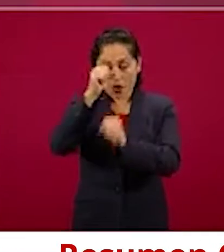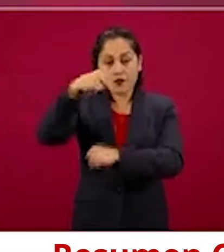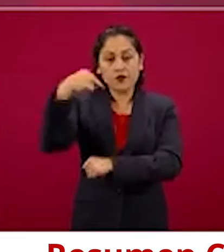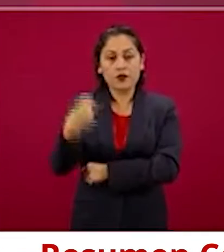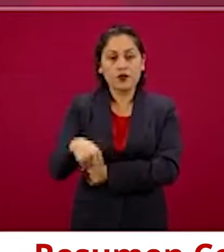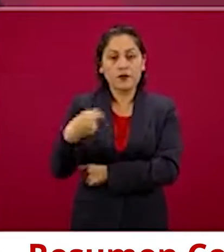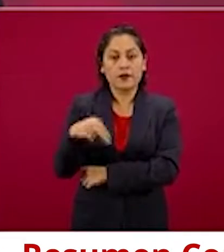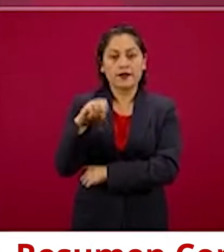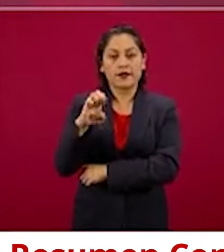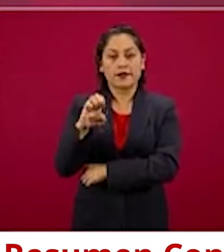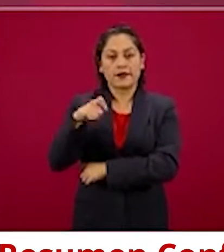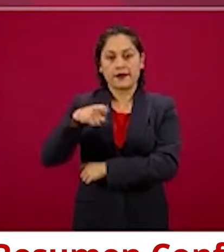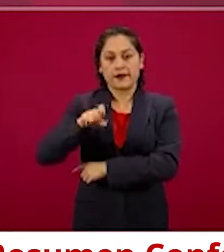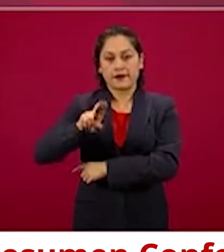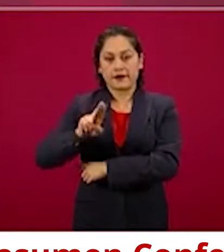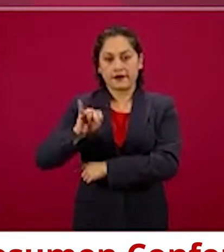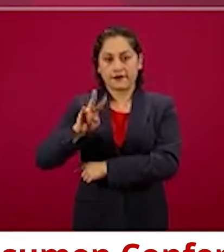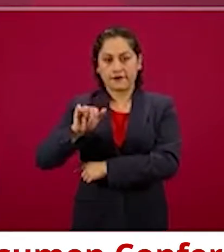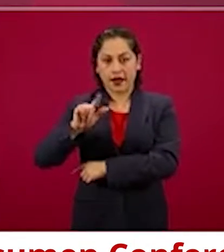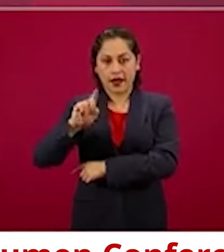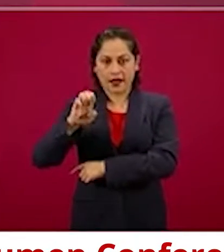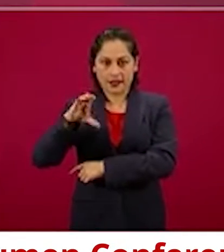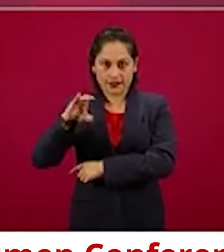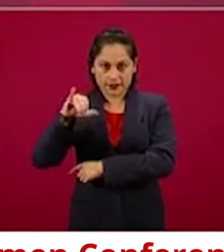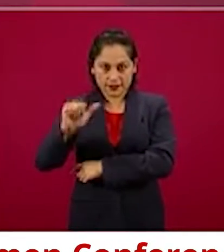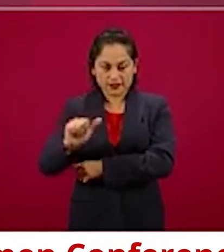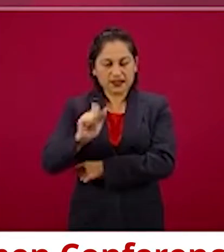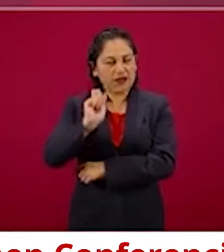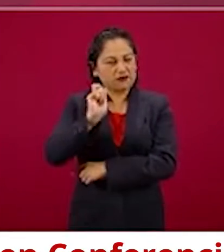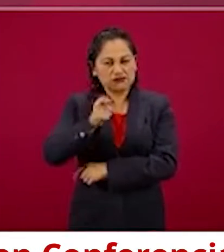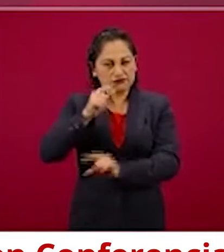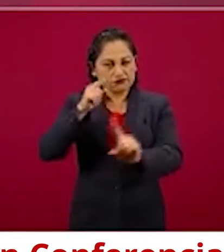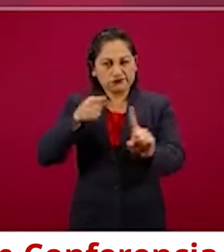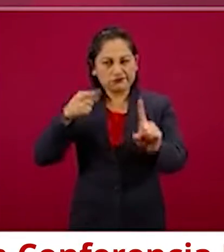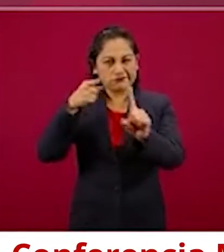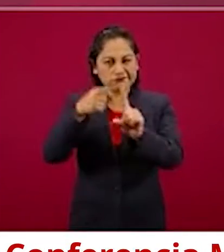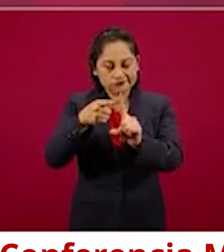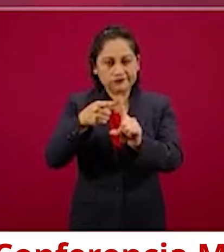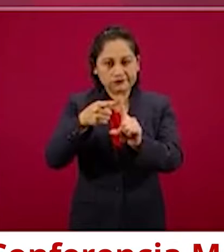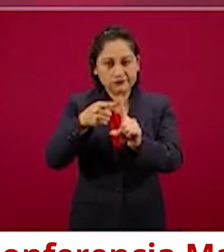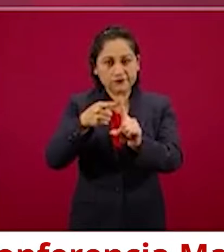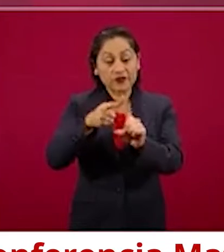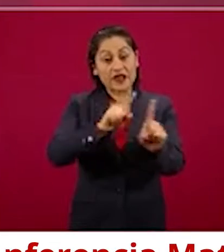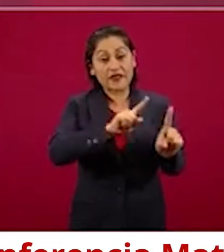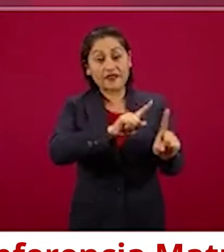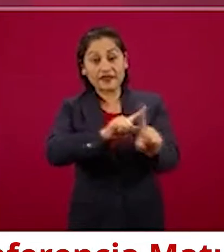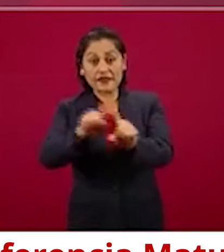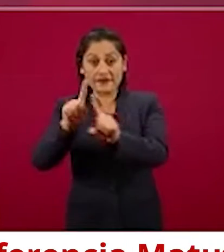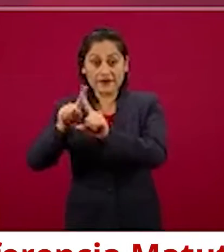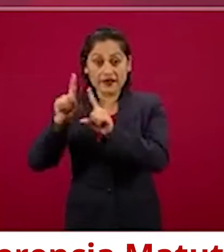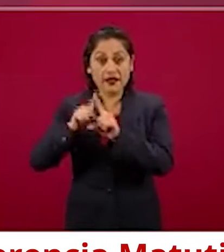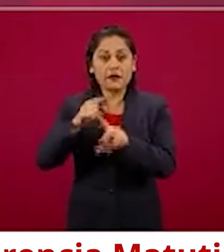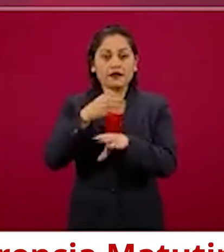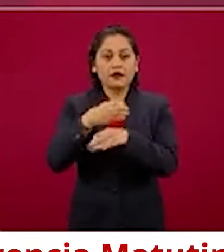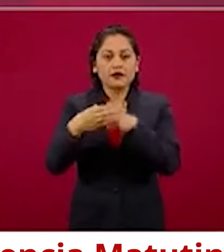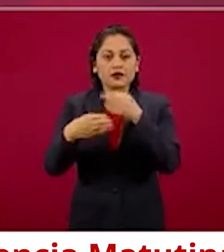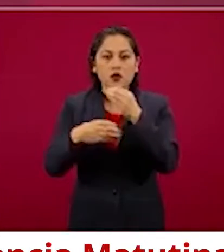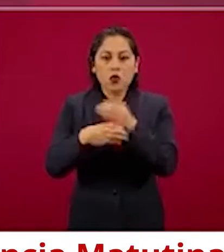que permite que haya transferencia de los productos que se importan respetando